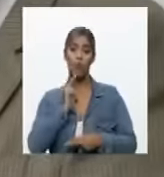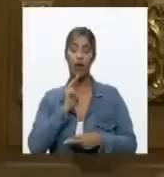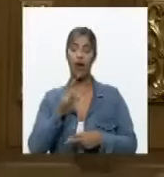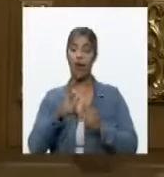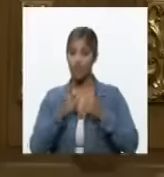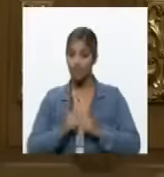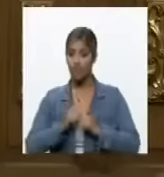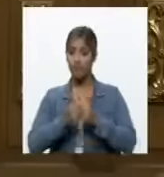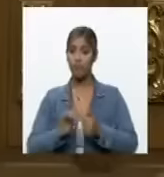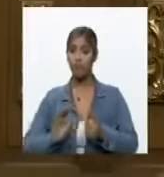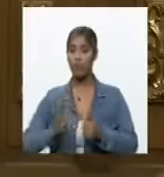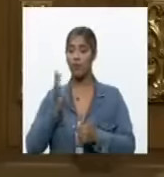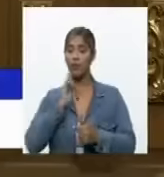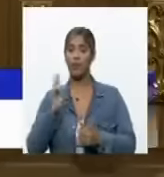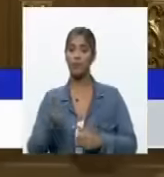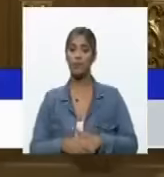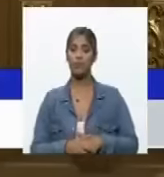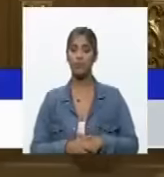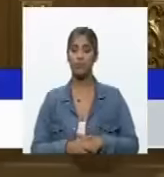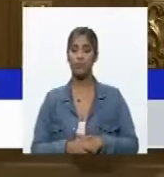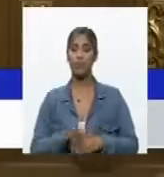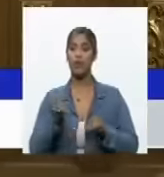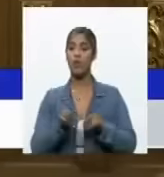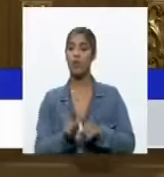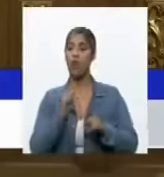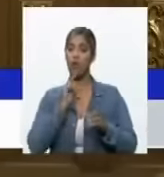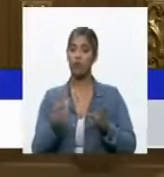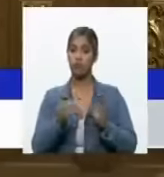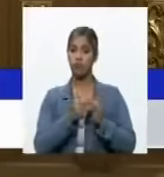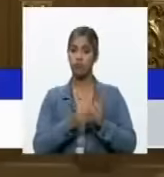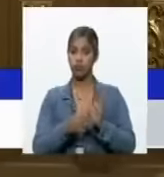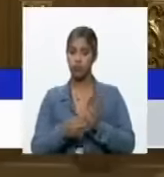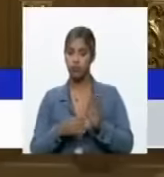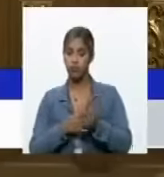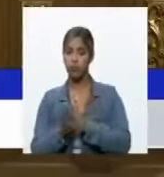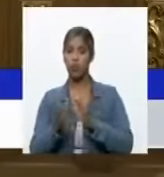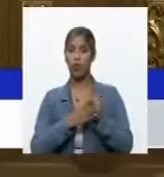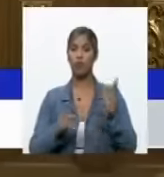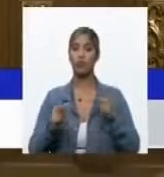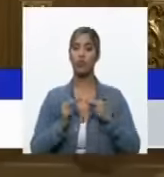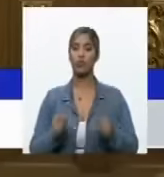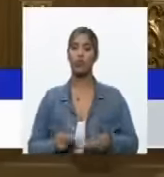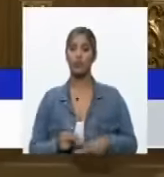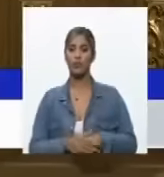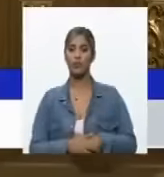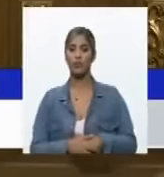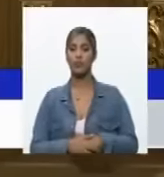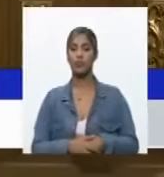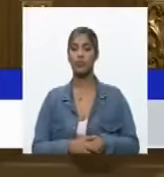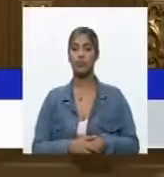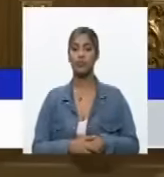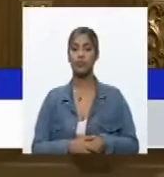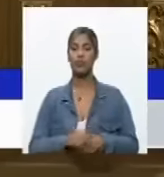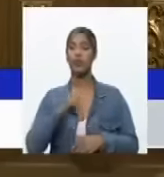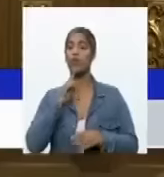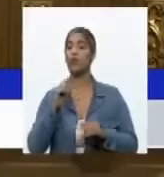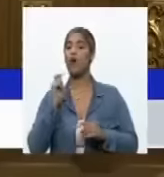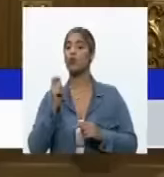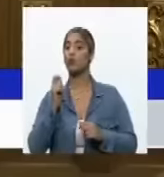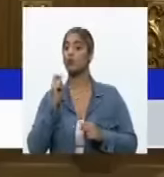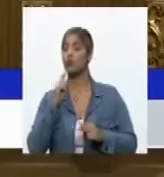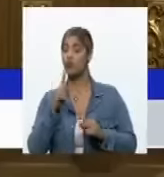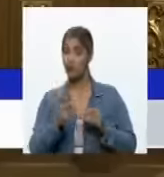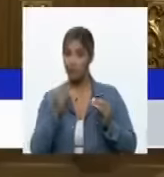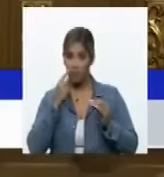inauguró la Quinta República, con una constitución garantista de los derechos humanos, con una constitución que, donde